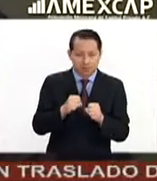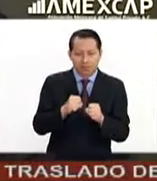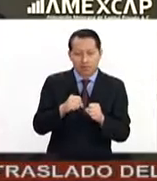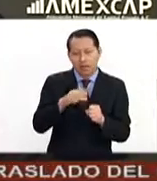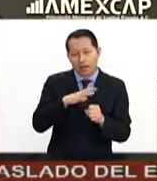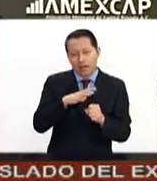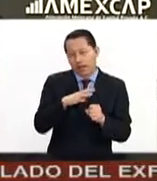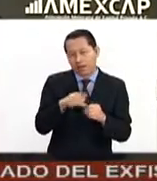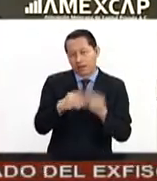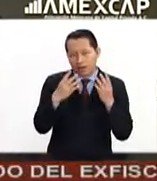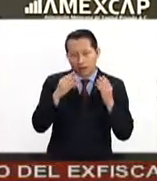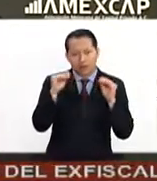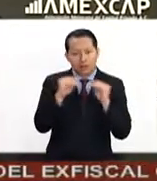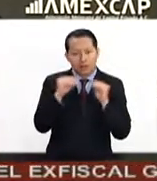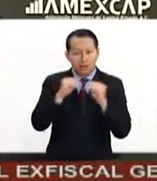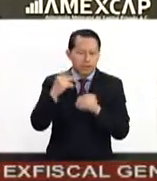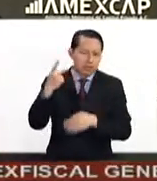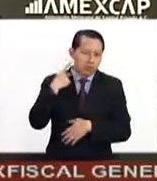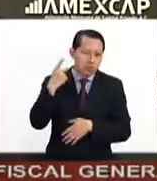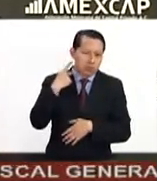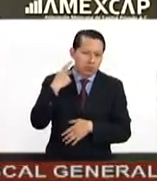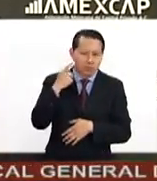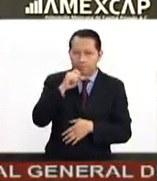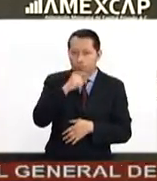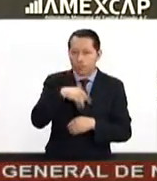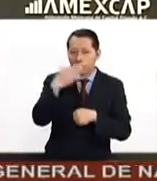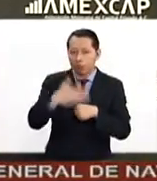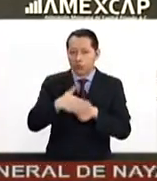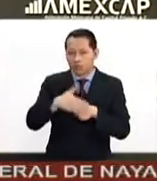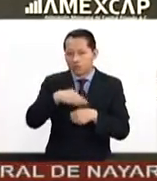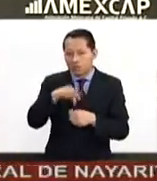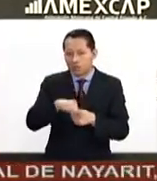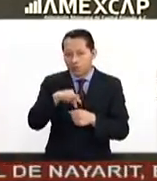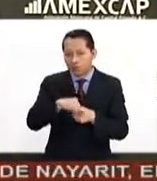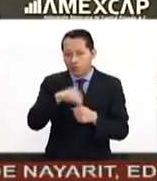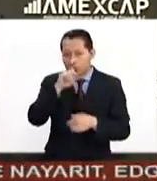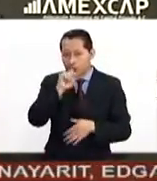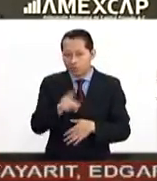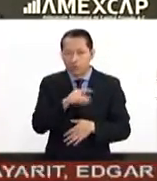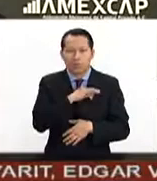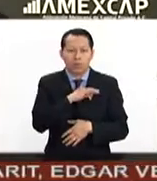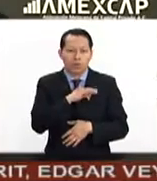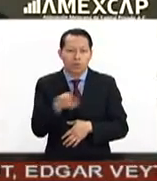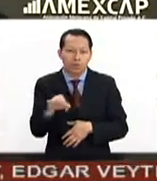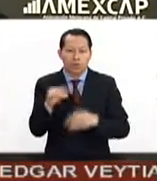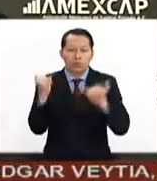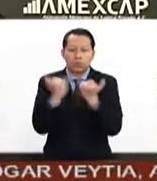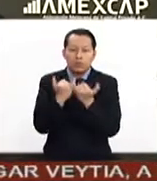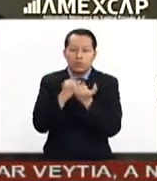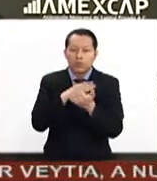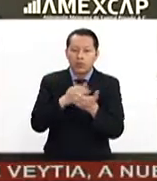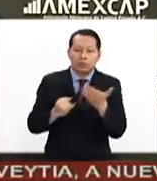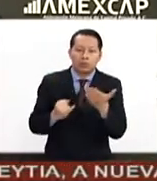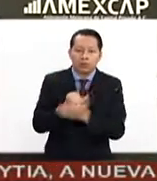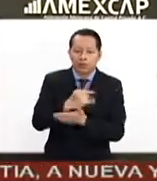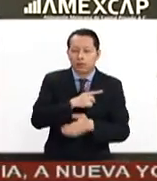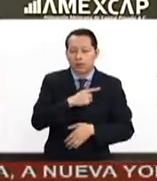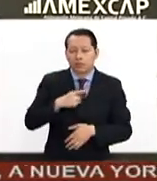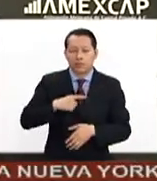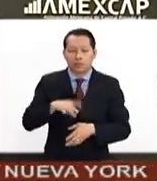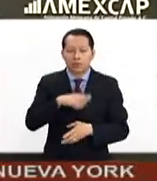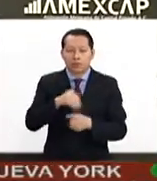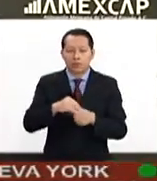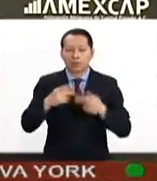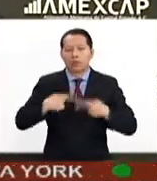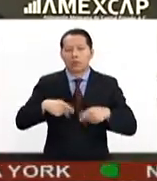debate, sin lugar a dudas, del debate político en las próximas elecciones y que va a ser parte de las decisiones que tendrá que tomar el